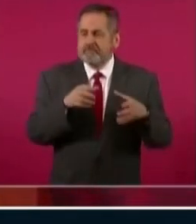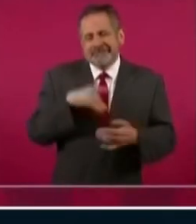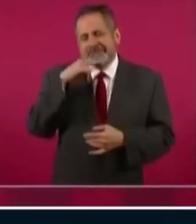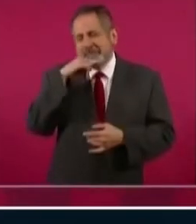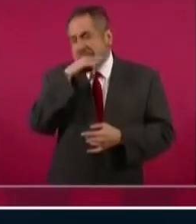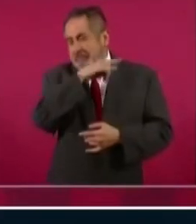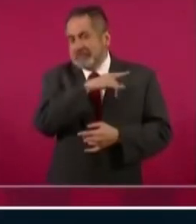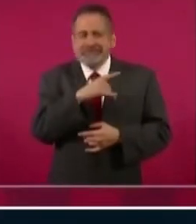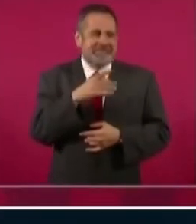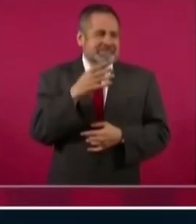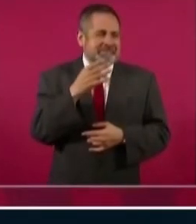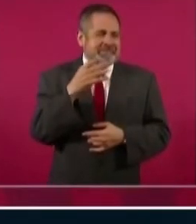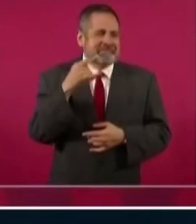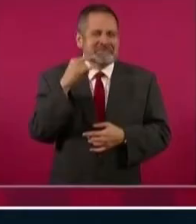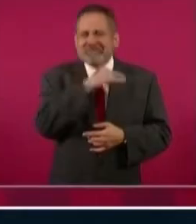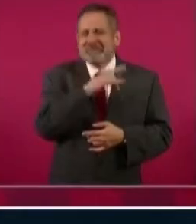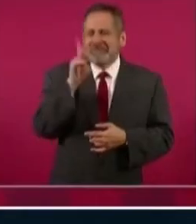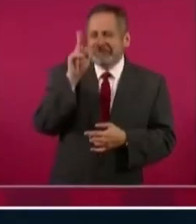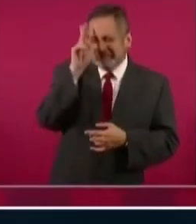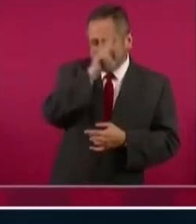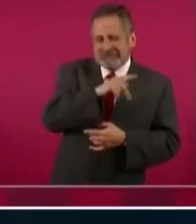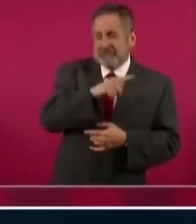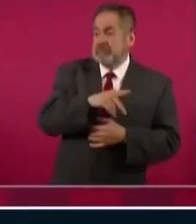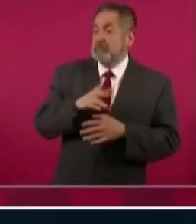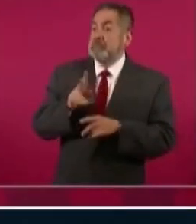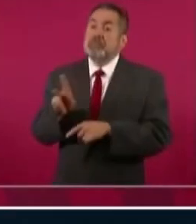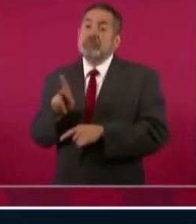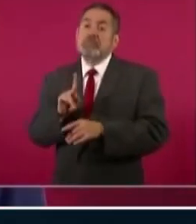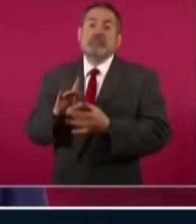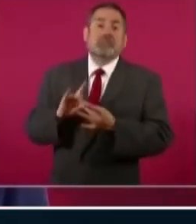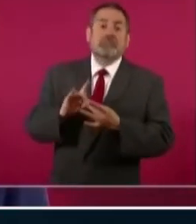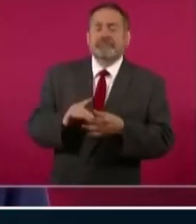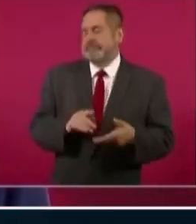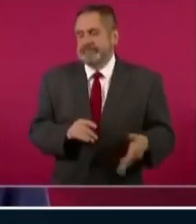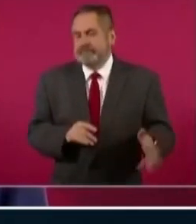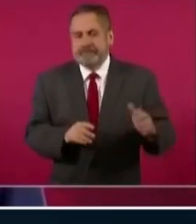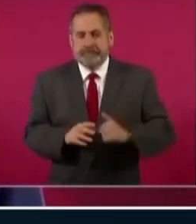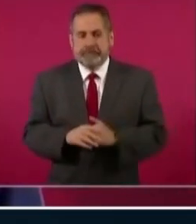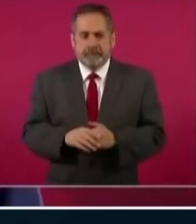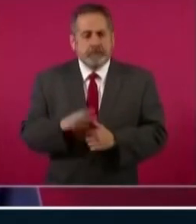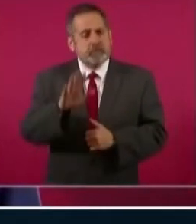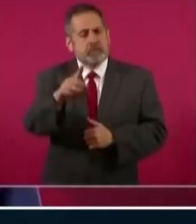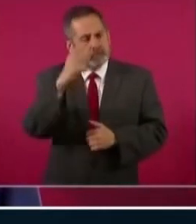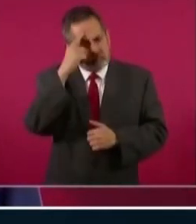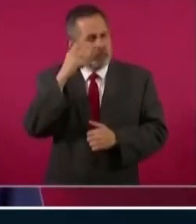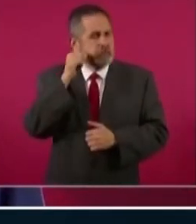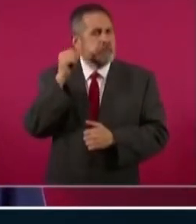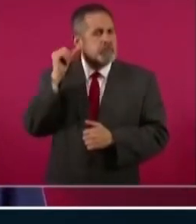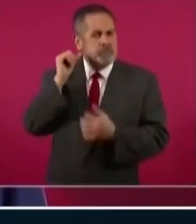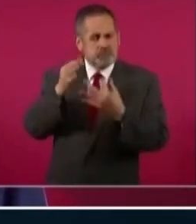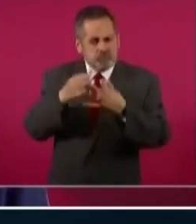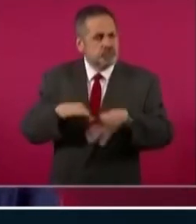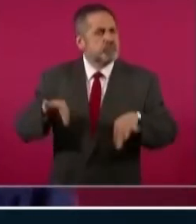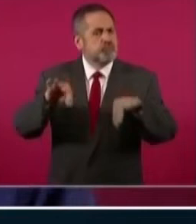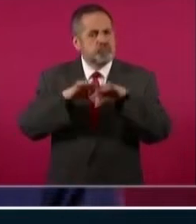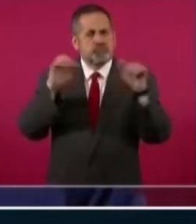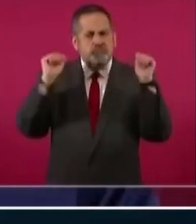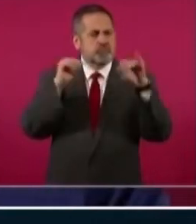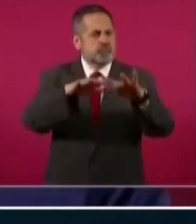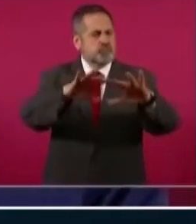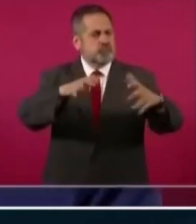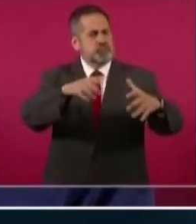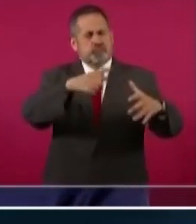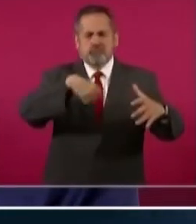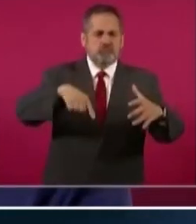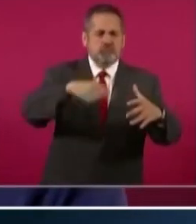haya medicinas, no importa que las escuelas estén mal, que haya batido las guarderías y